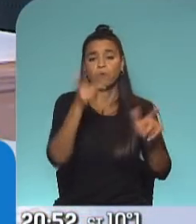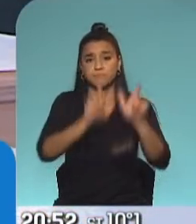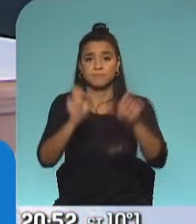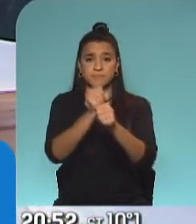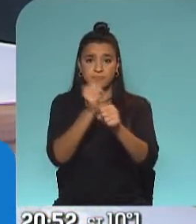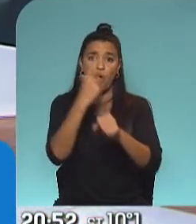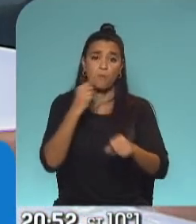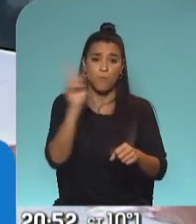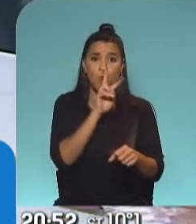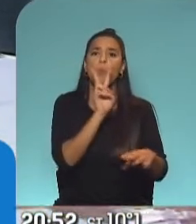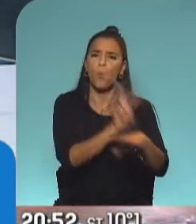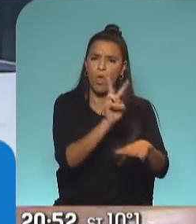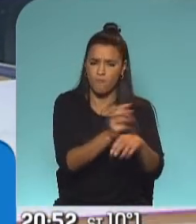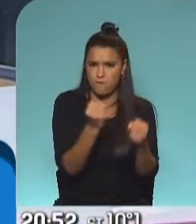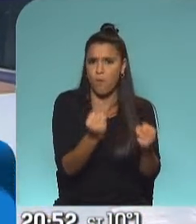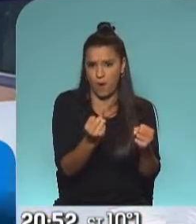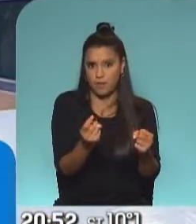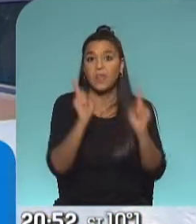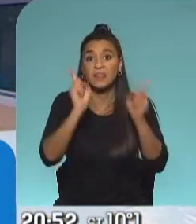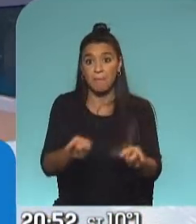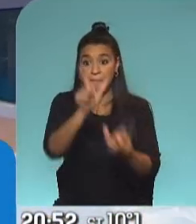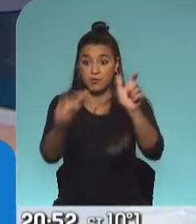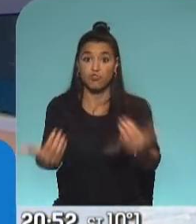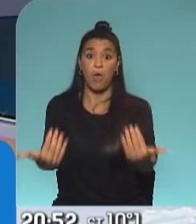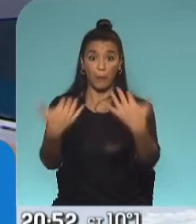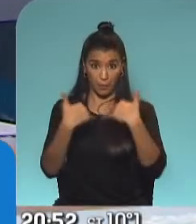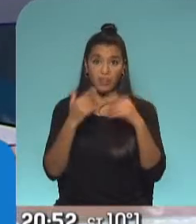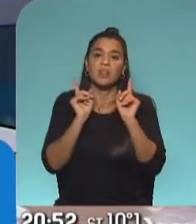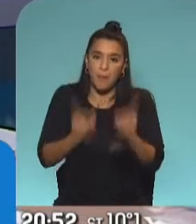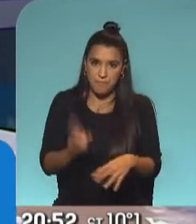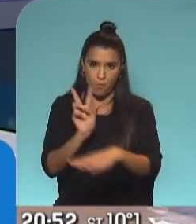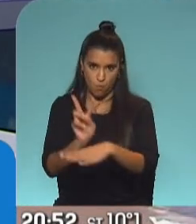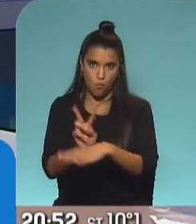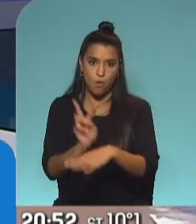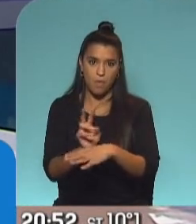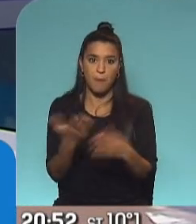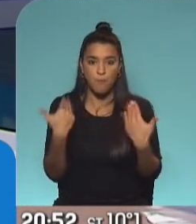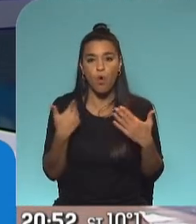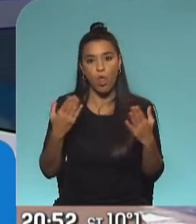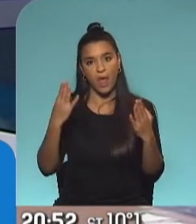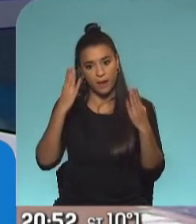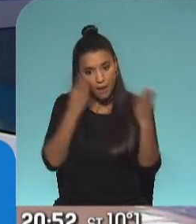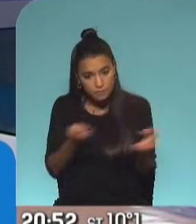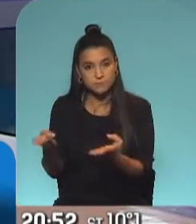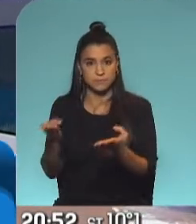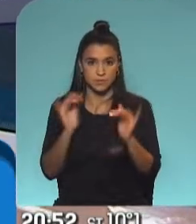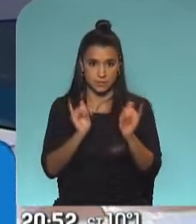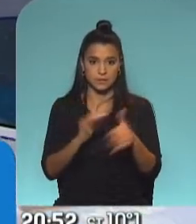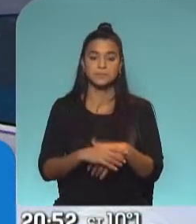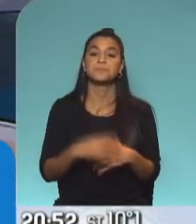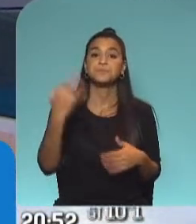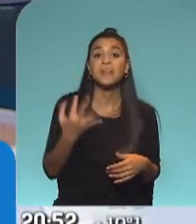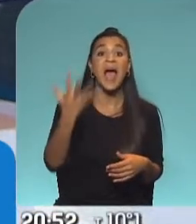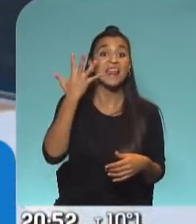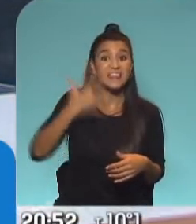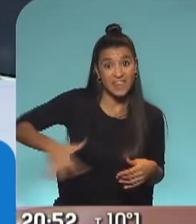muy cuidados tanto los trabajadores como quienes vienen a hacer los trámites para poder atenderte y recibirte. Le sirve al vecino de